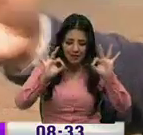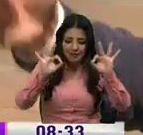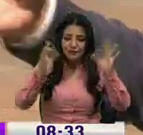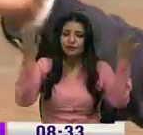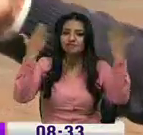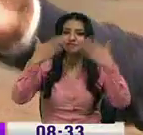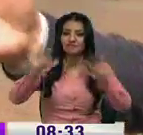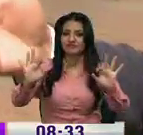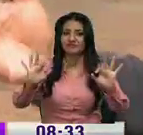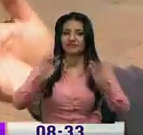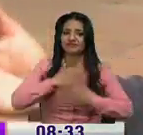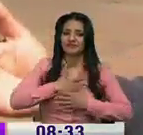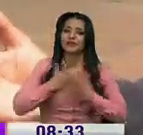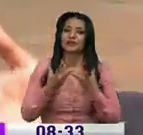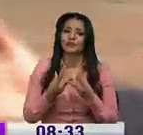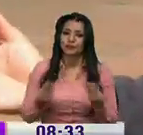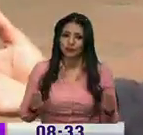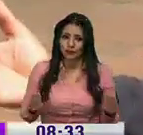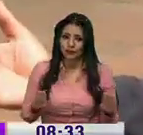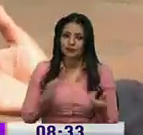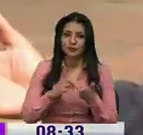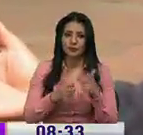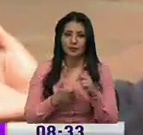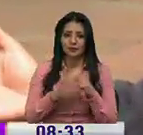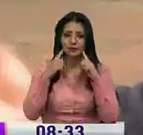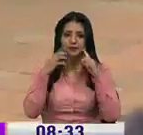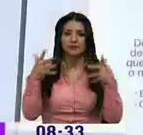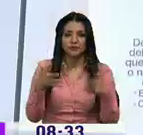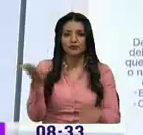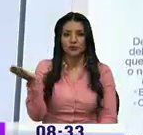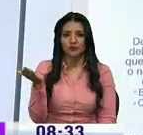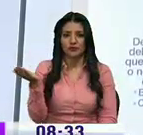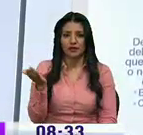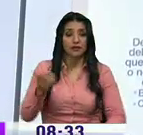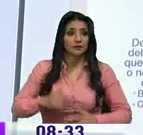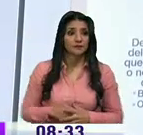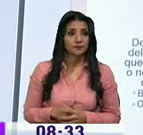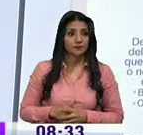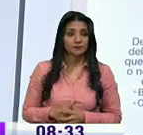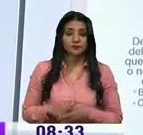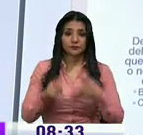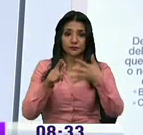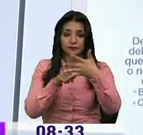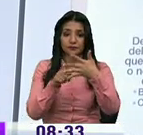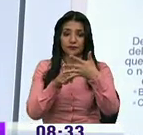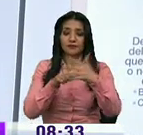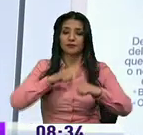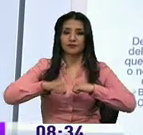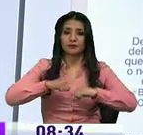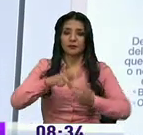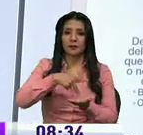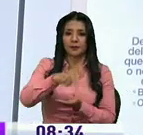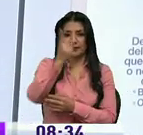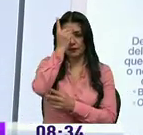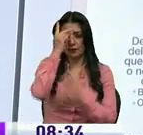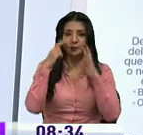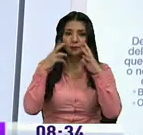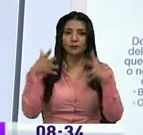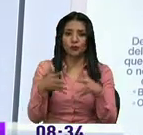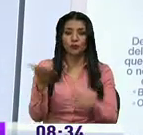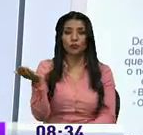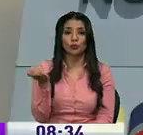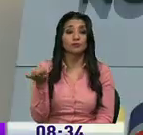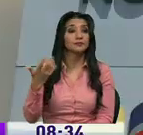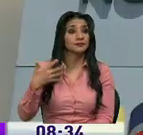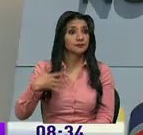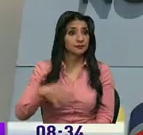túnel que va solucionándose el problema de los maestros jubilados. Esta es la segunda semana del trámite para cancelar la deuda a los maestros